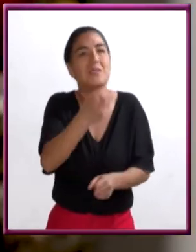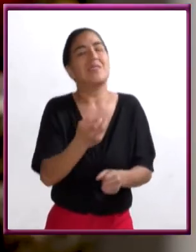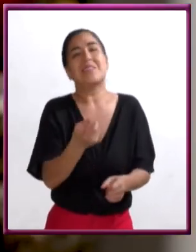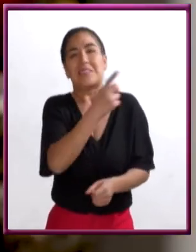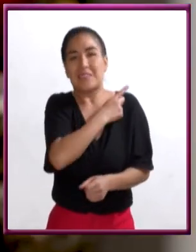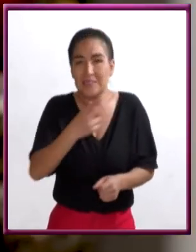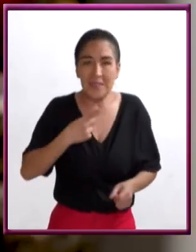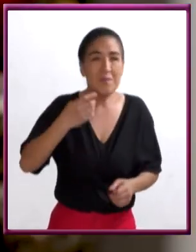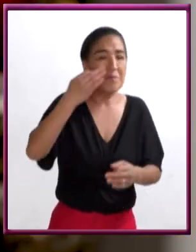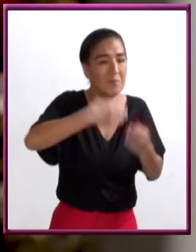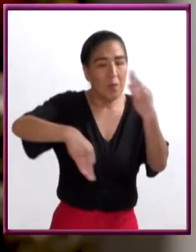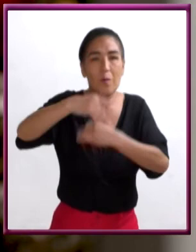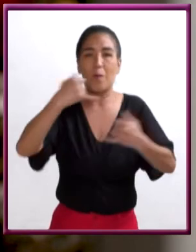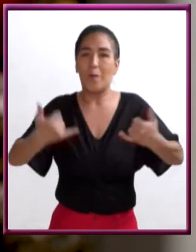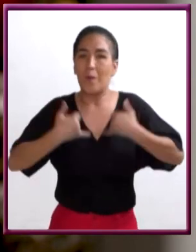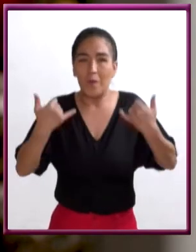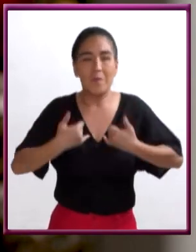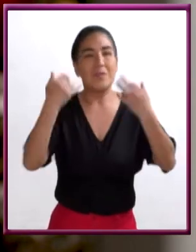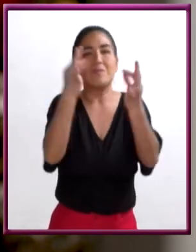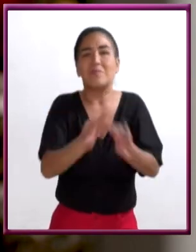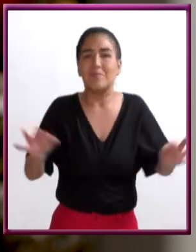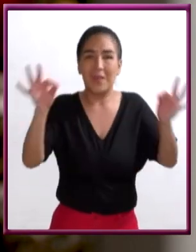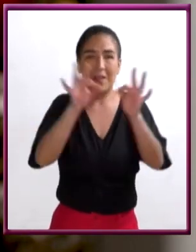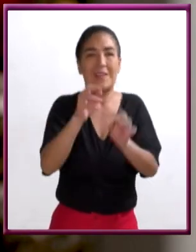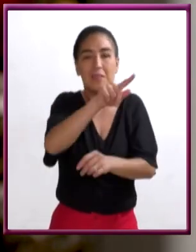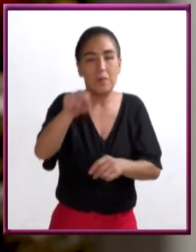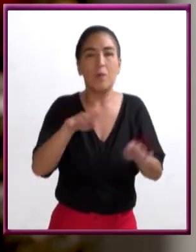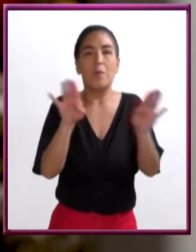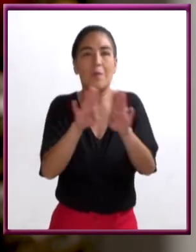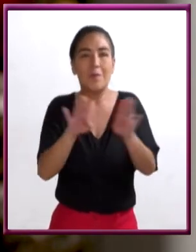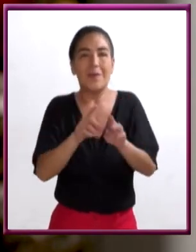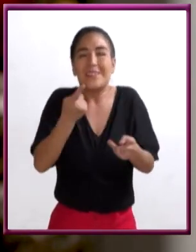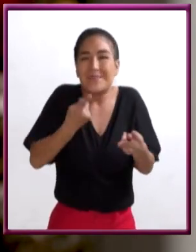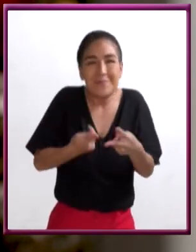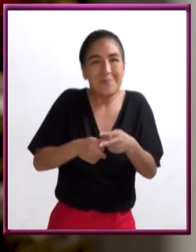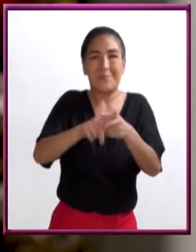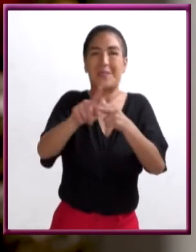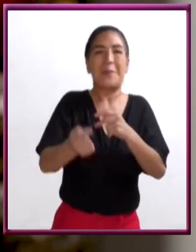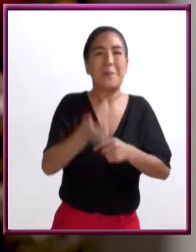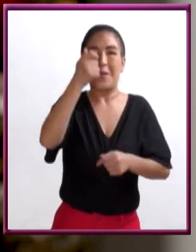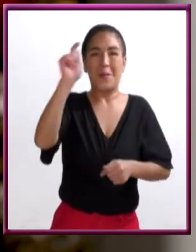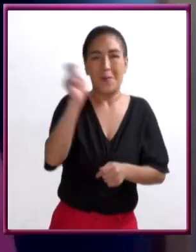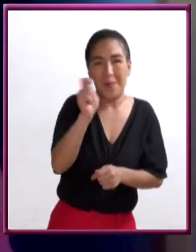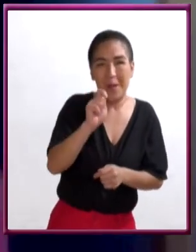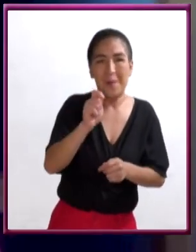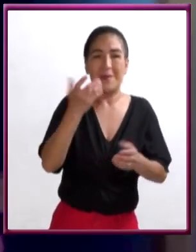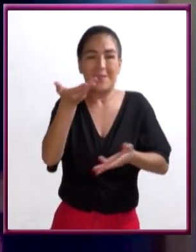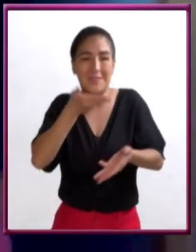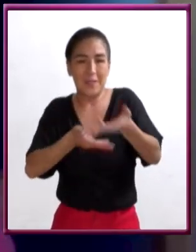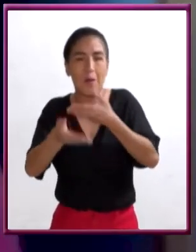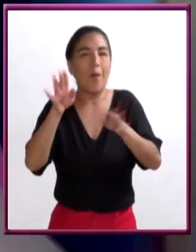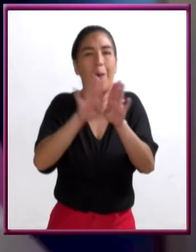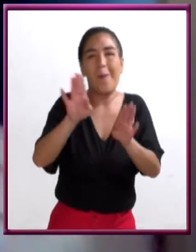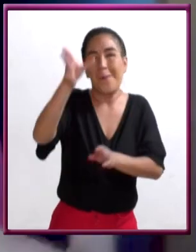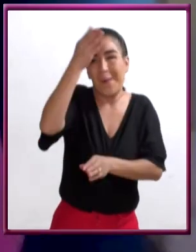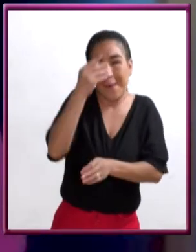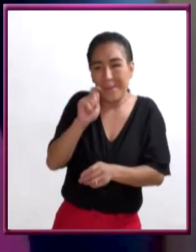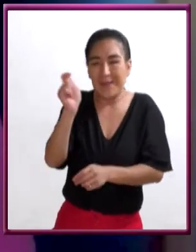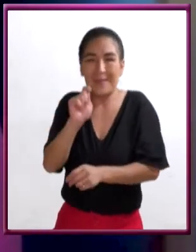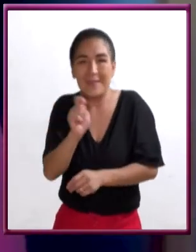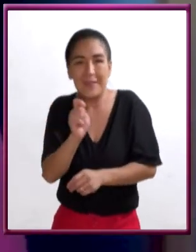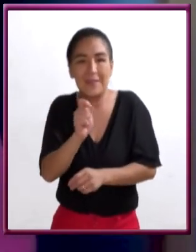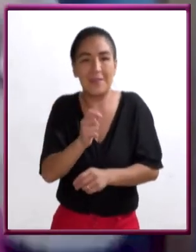muy importante que nuestros jóvenes, que es la edad en la que se empiezan a practicar las relaciones con el otro y a